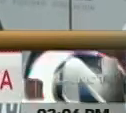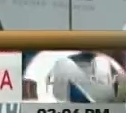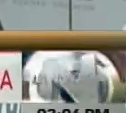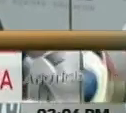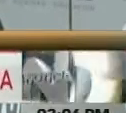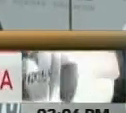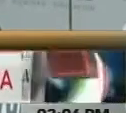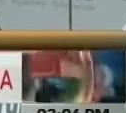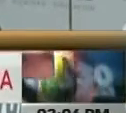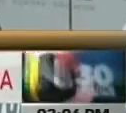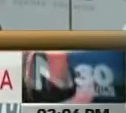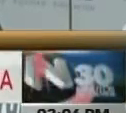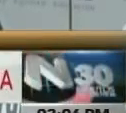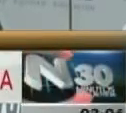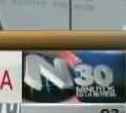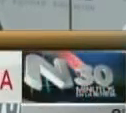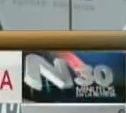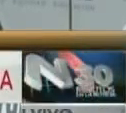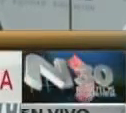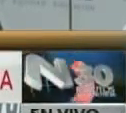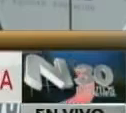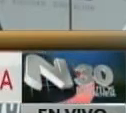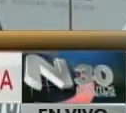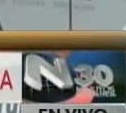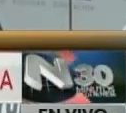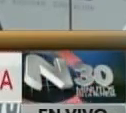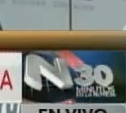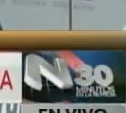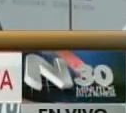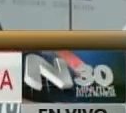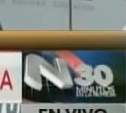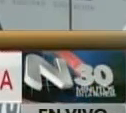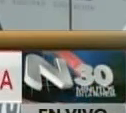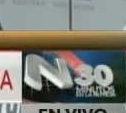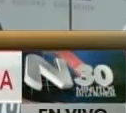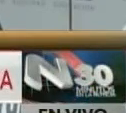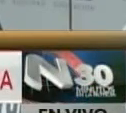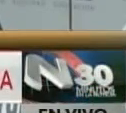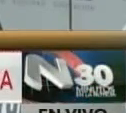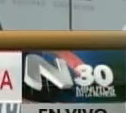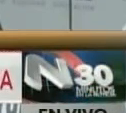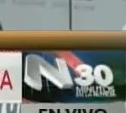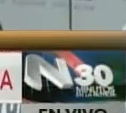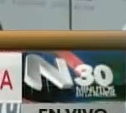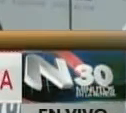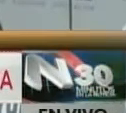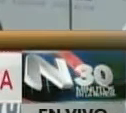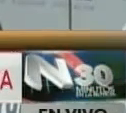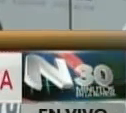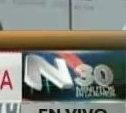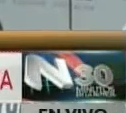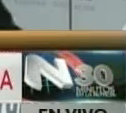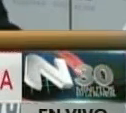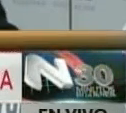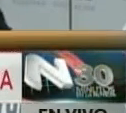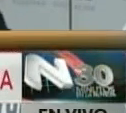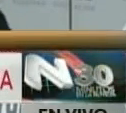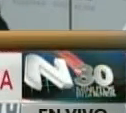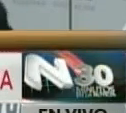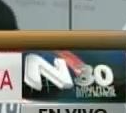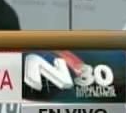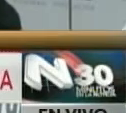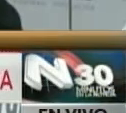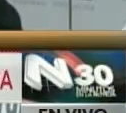Naciones Unidas, con el mecanismo tripartito, tiene que poder verificar de manera razonable esa zona. Y si pensamos que en Colombia